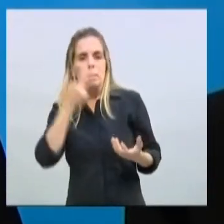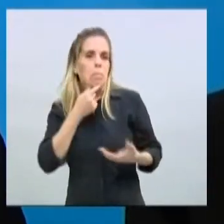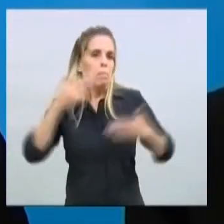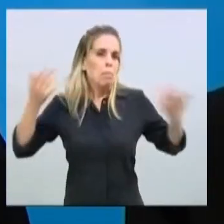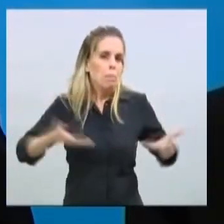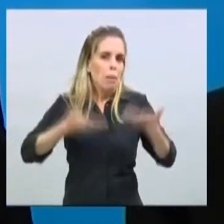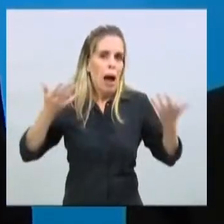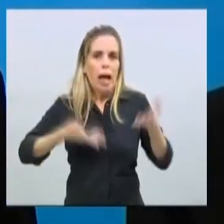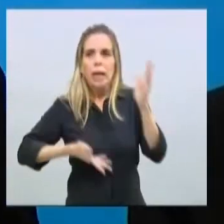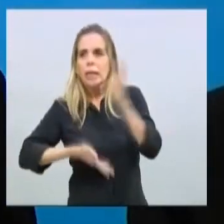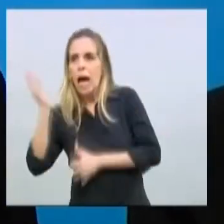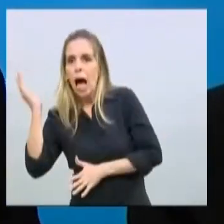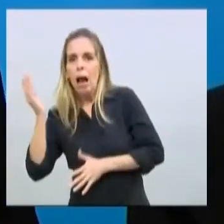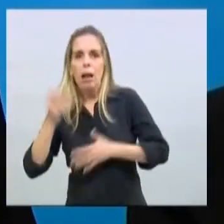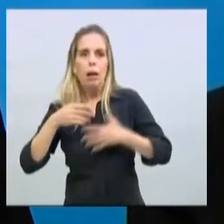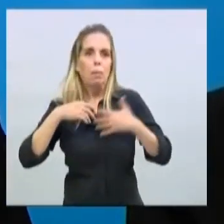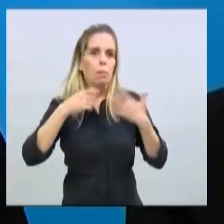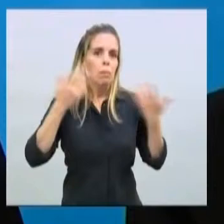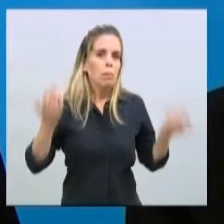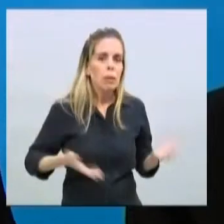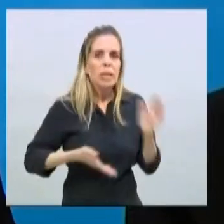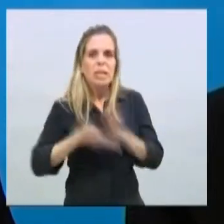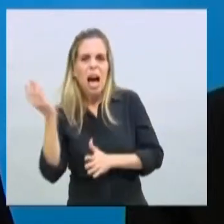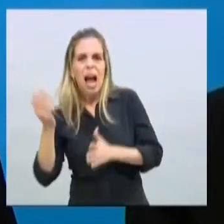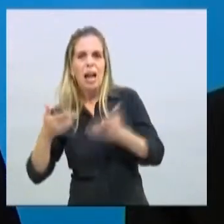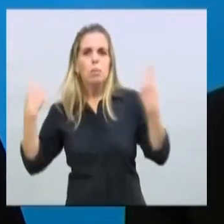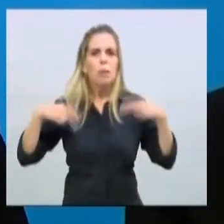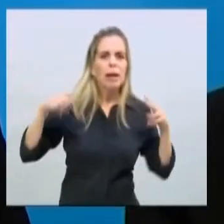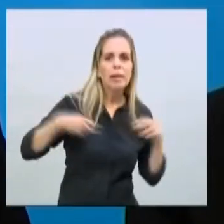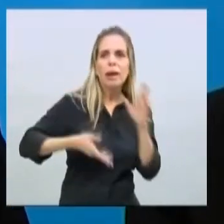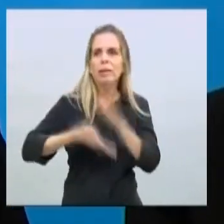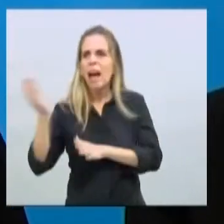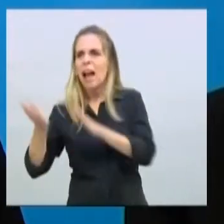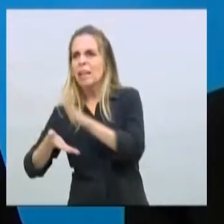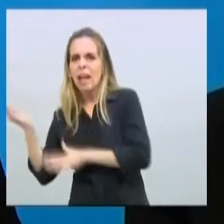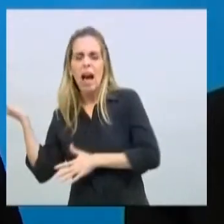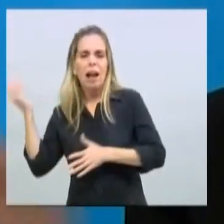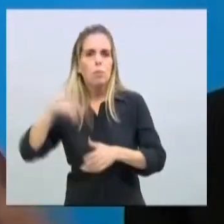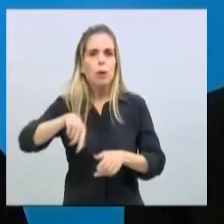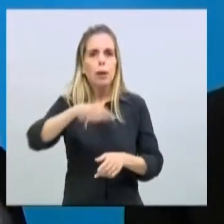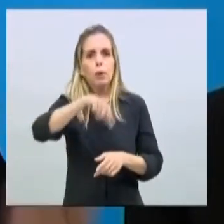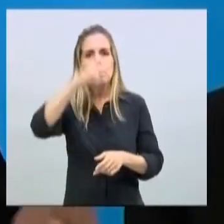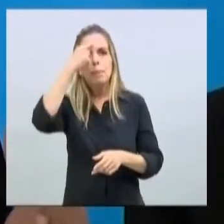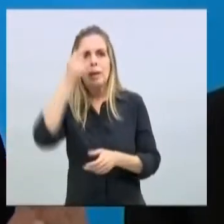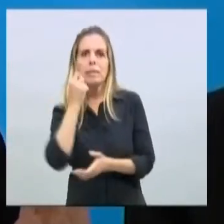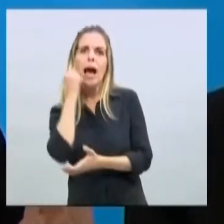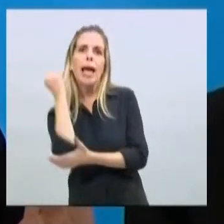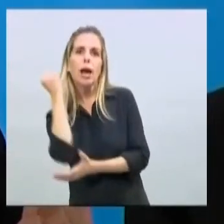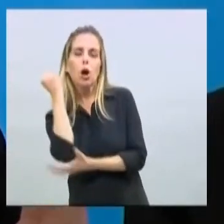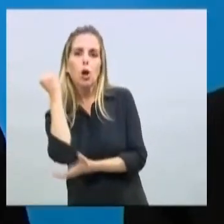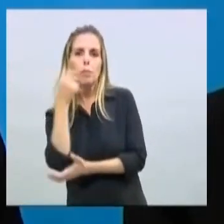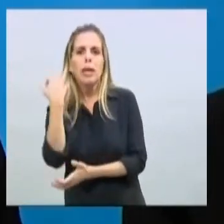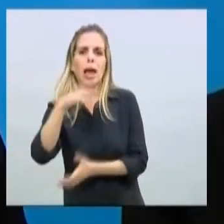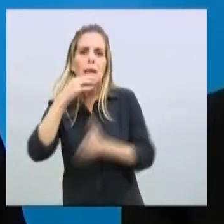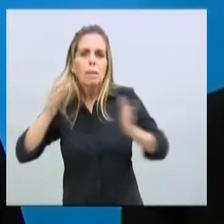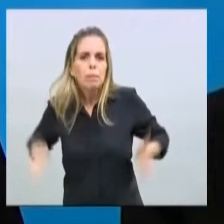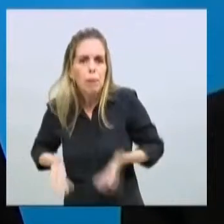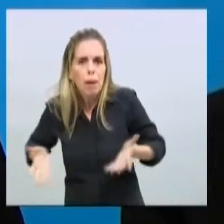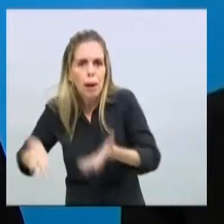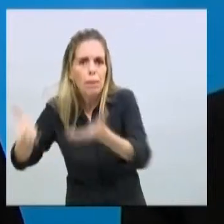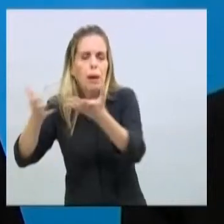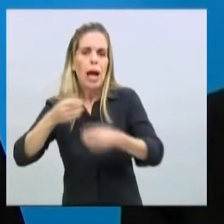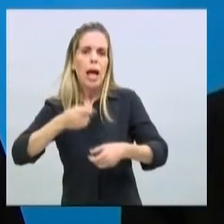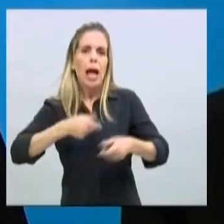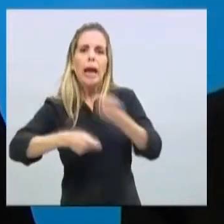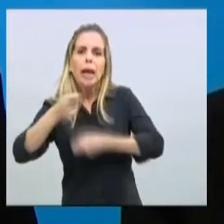locas porque a algún pillo se le ocurre decir que lo más importante es la economía, abrir todo en desmedro de la